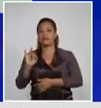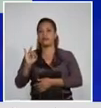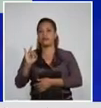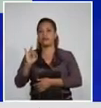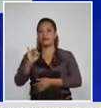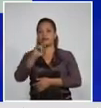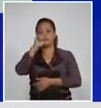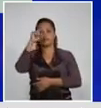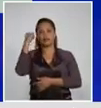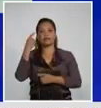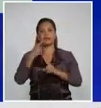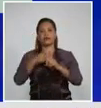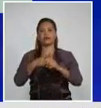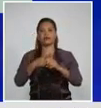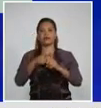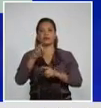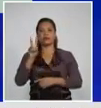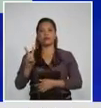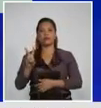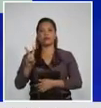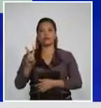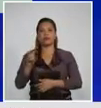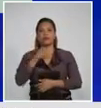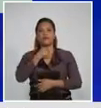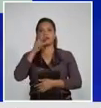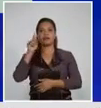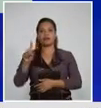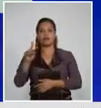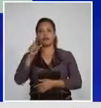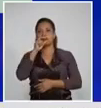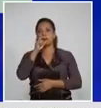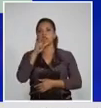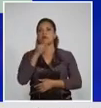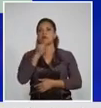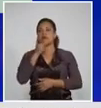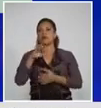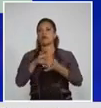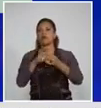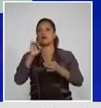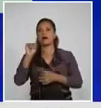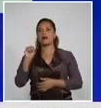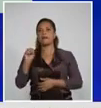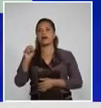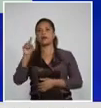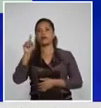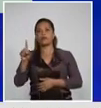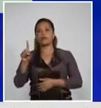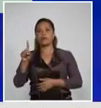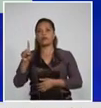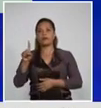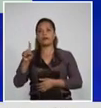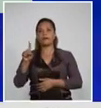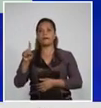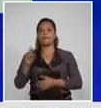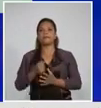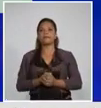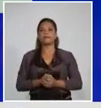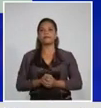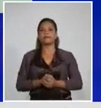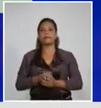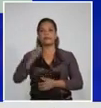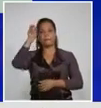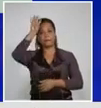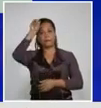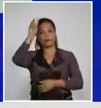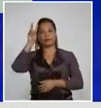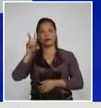Sur 2, Esmeralda, Guaymaro, Minas y Nuevita con 1 cada uno. Las Tunas no confirma